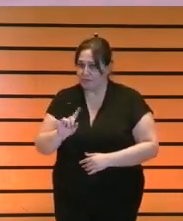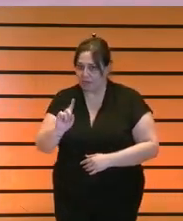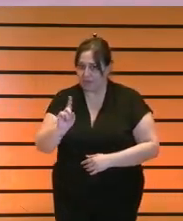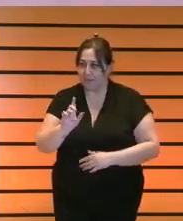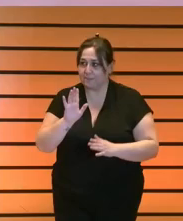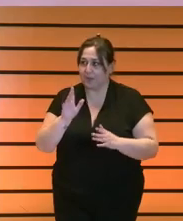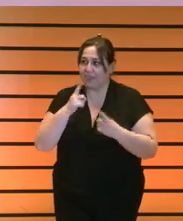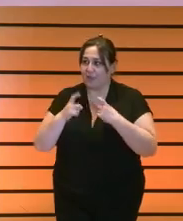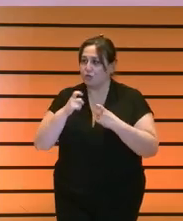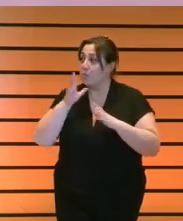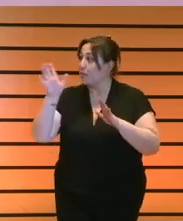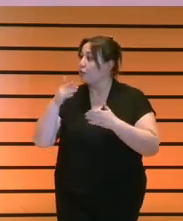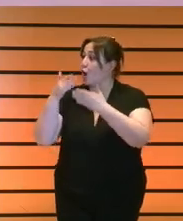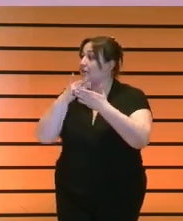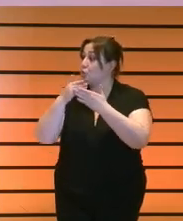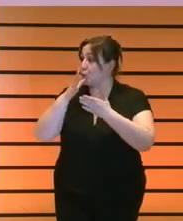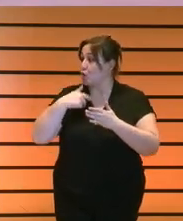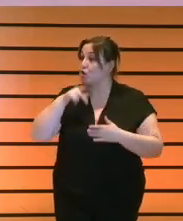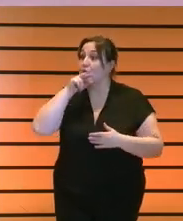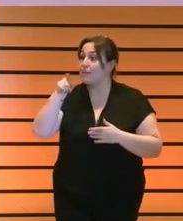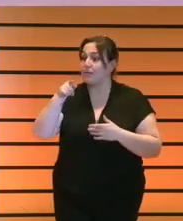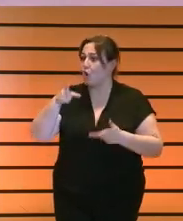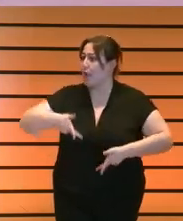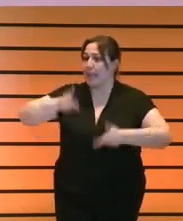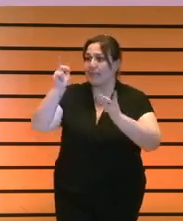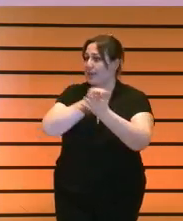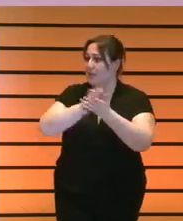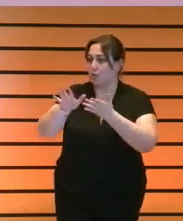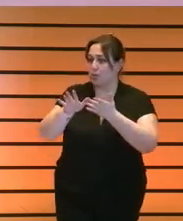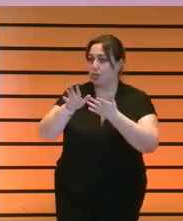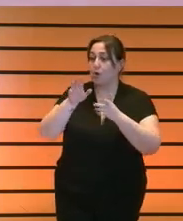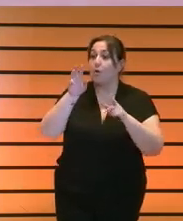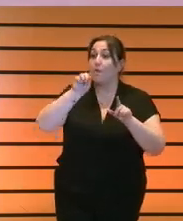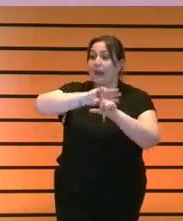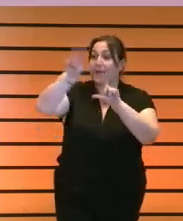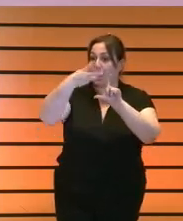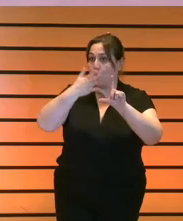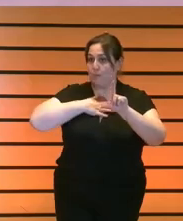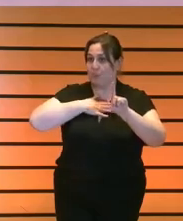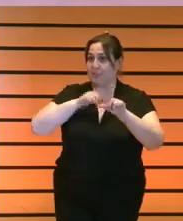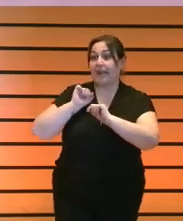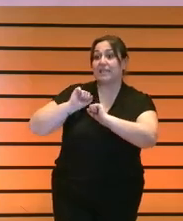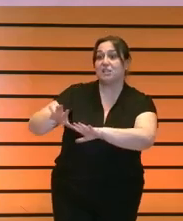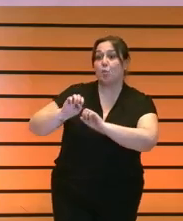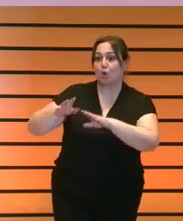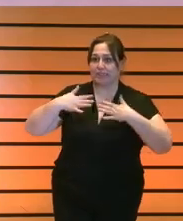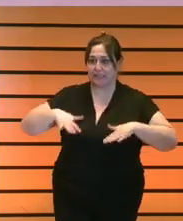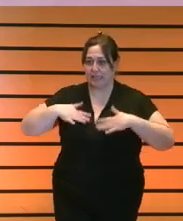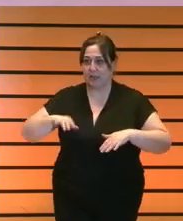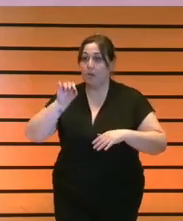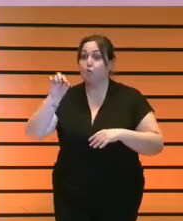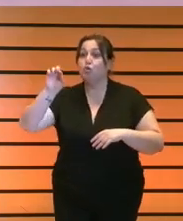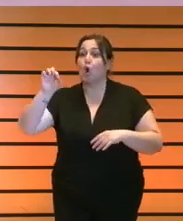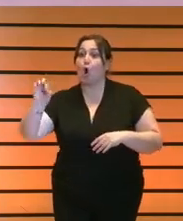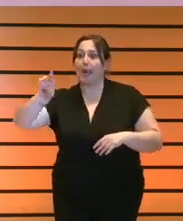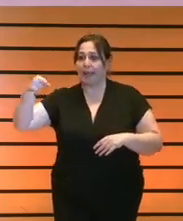ahí. Por cierto, el estudio está colgado, disponible gratuitamente en residuotextil.org. Entonces, ya no es